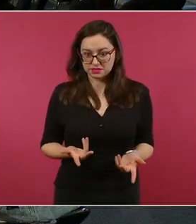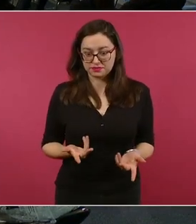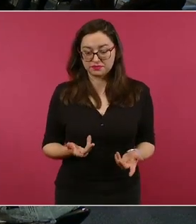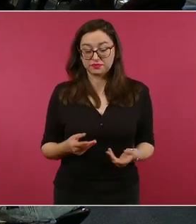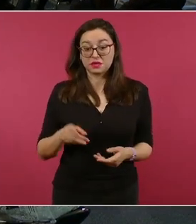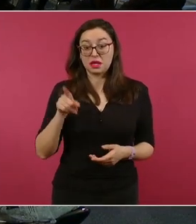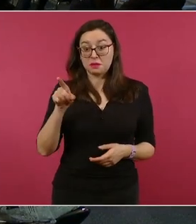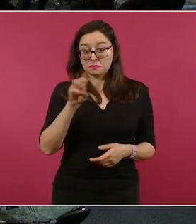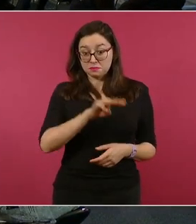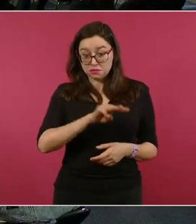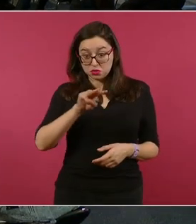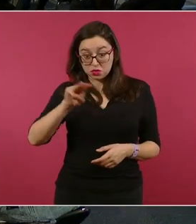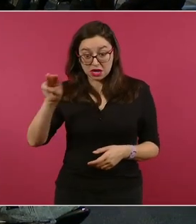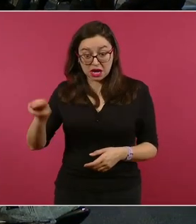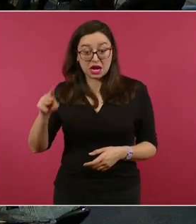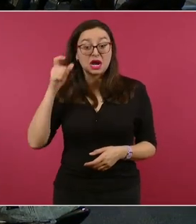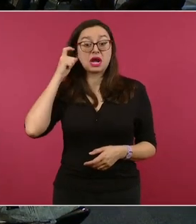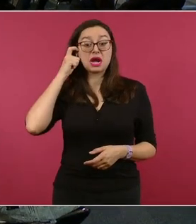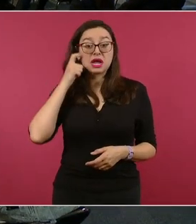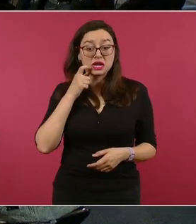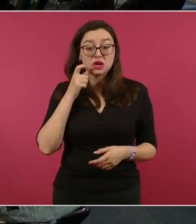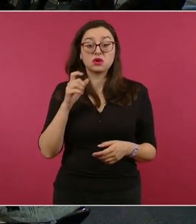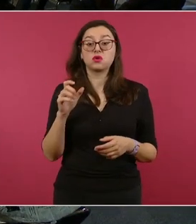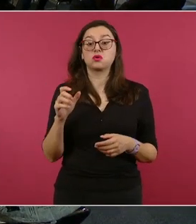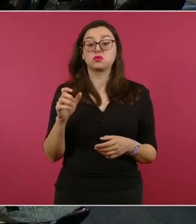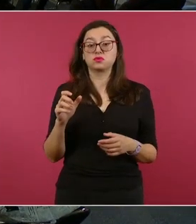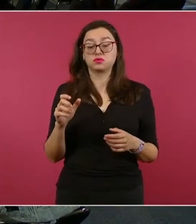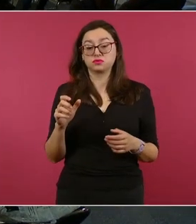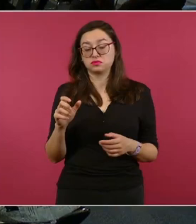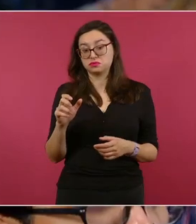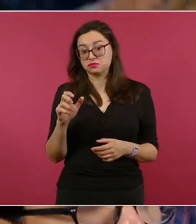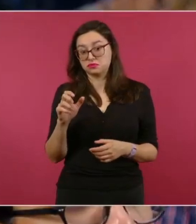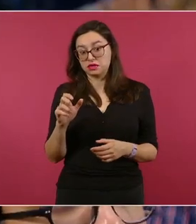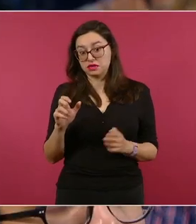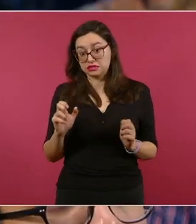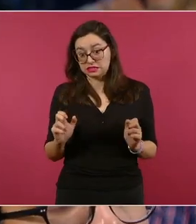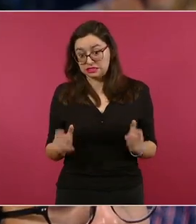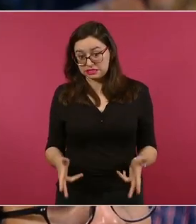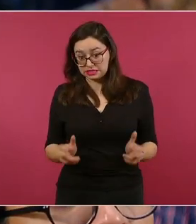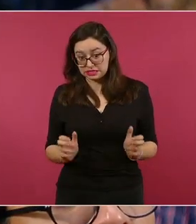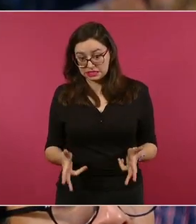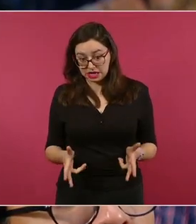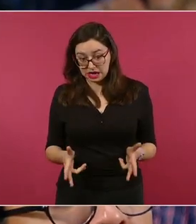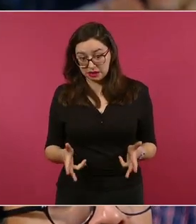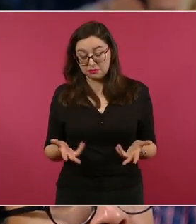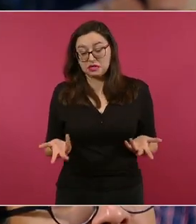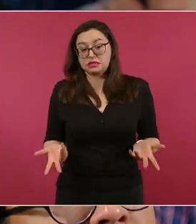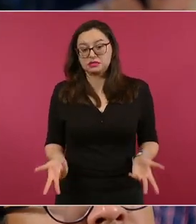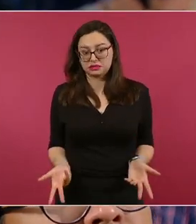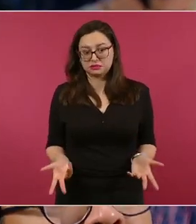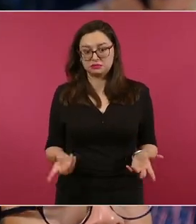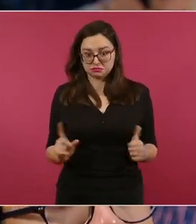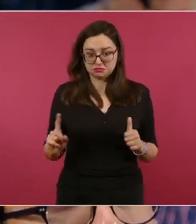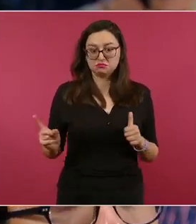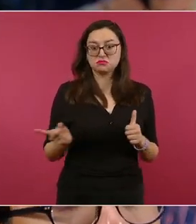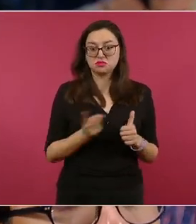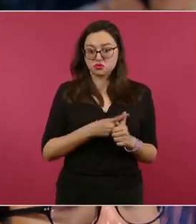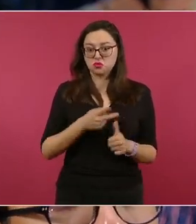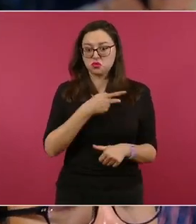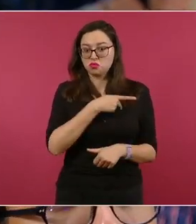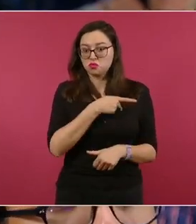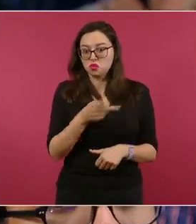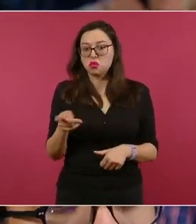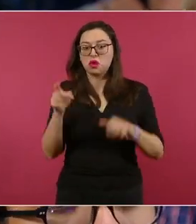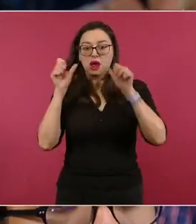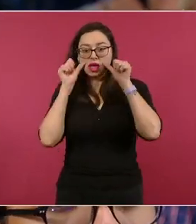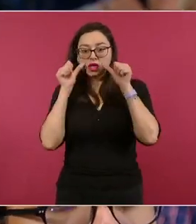como Michoacán, como Guerrero, incluso como Chiapas, donde hay políticas públicas que afirman es primero para los pobres, cómo